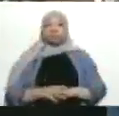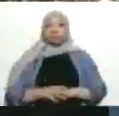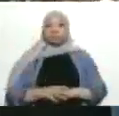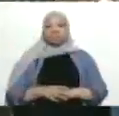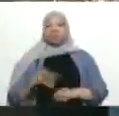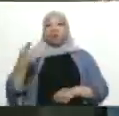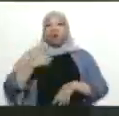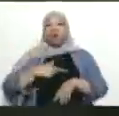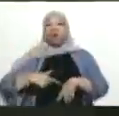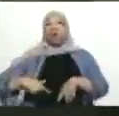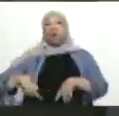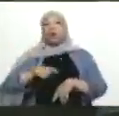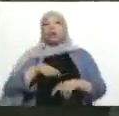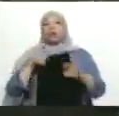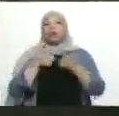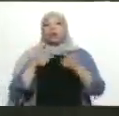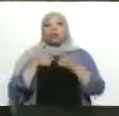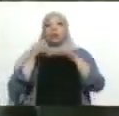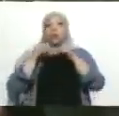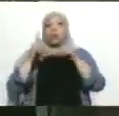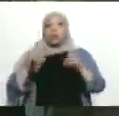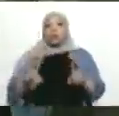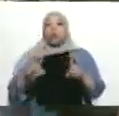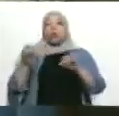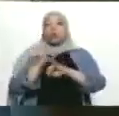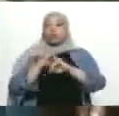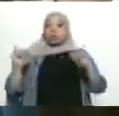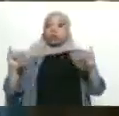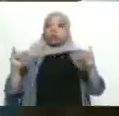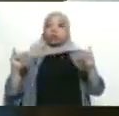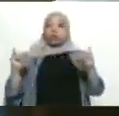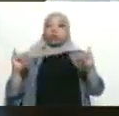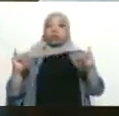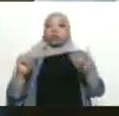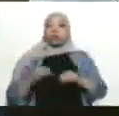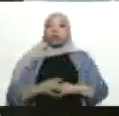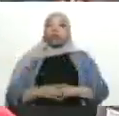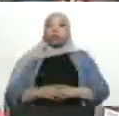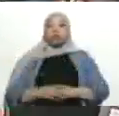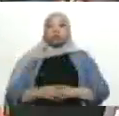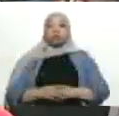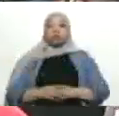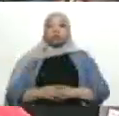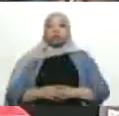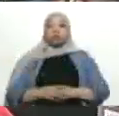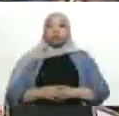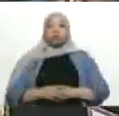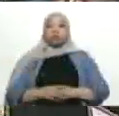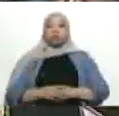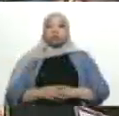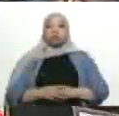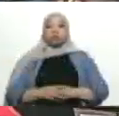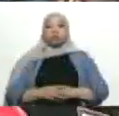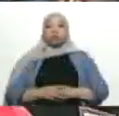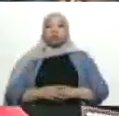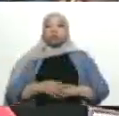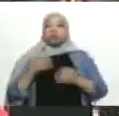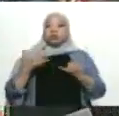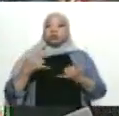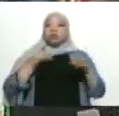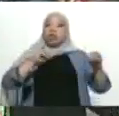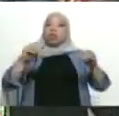horas y que se decidió en un punto culminante, cuando supuestamente ellos incendió la, lo que era la llamada